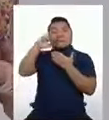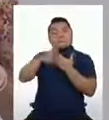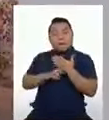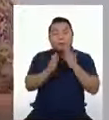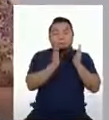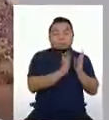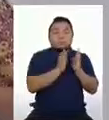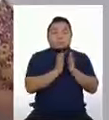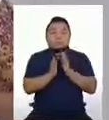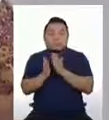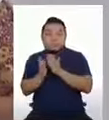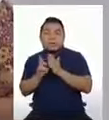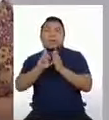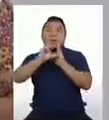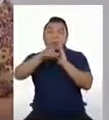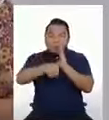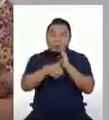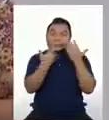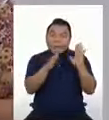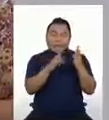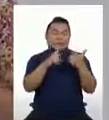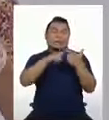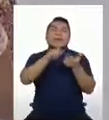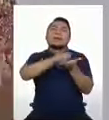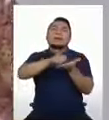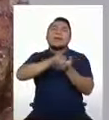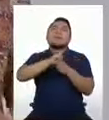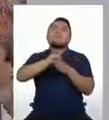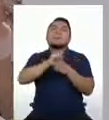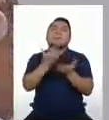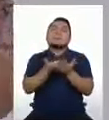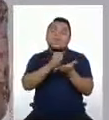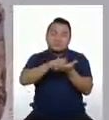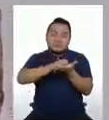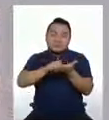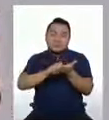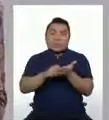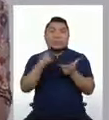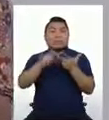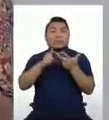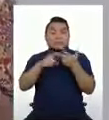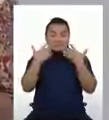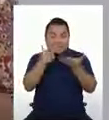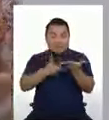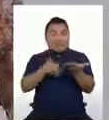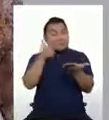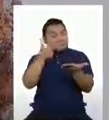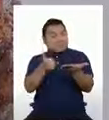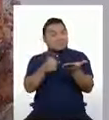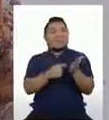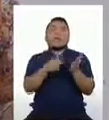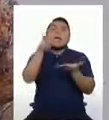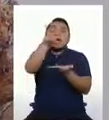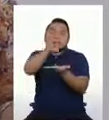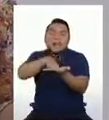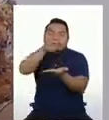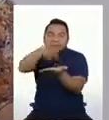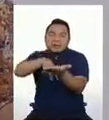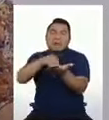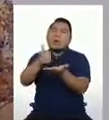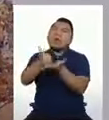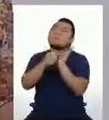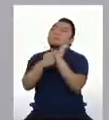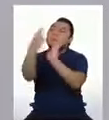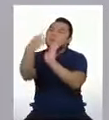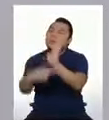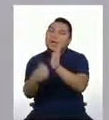planificaremos, luego escribiremos el primer borrador y, para estar seguros que todo está bien, revisaremos. Sí,